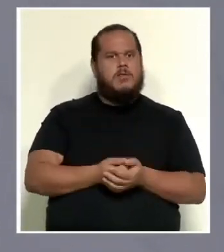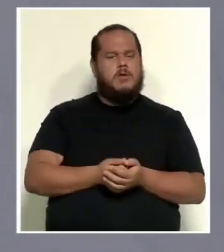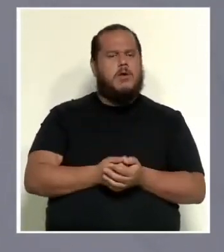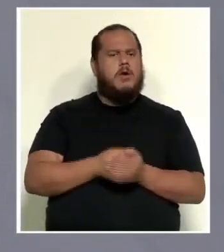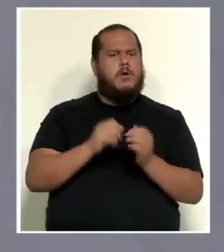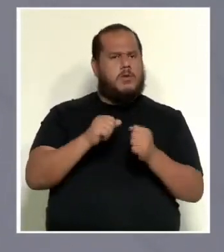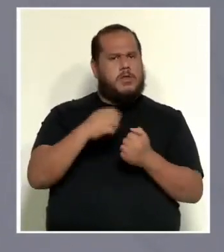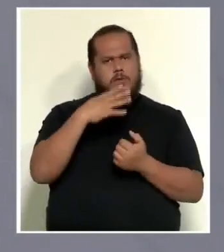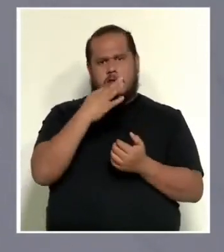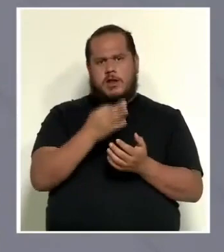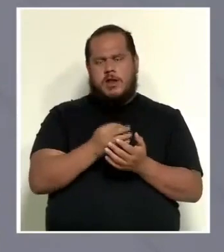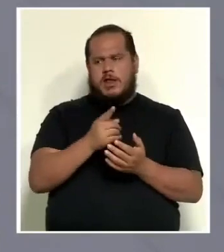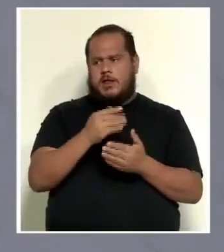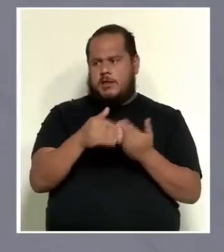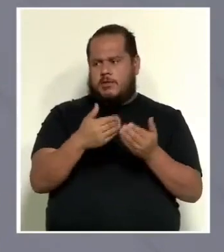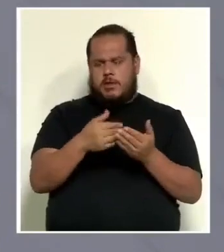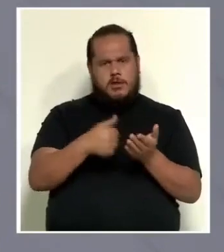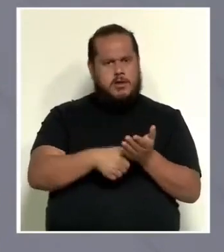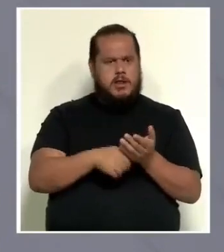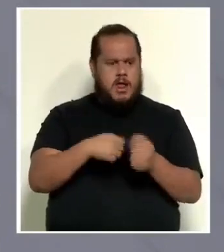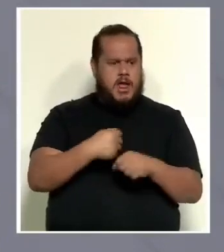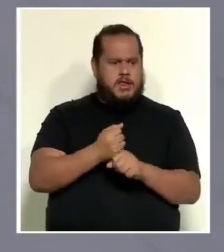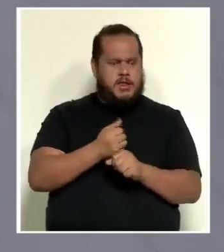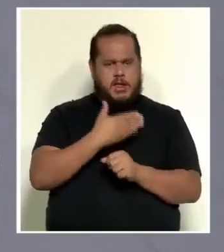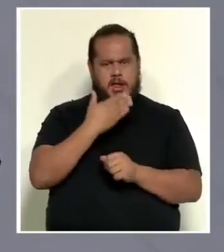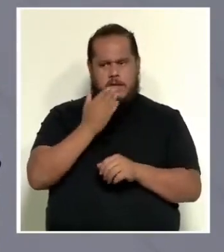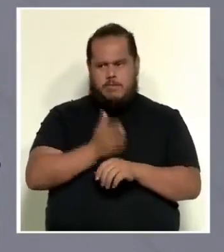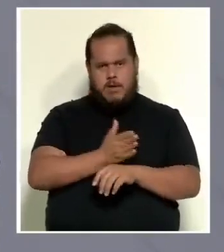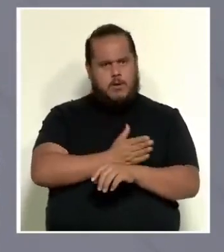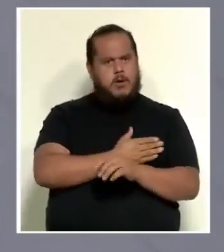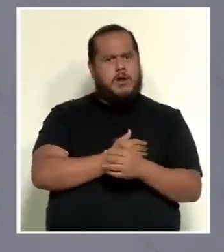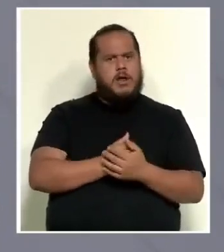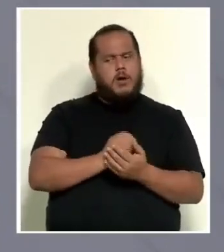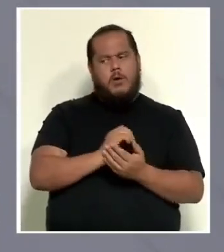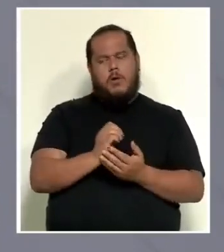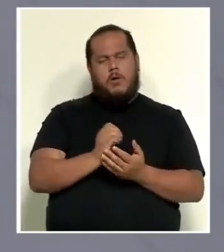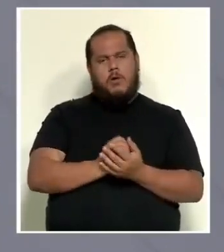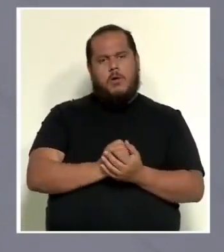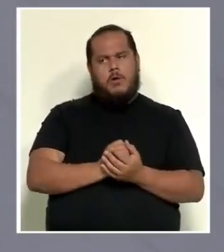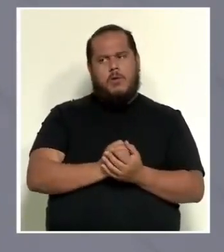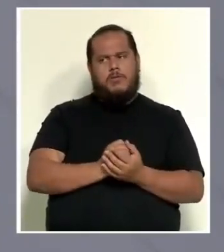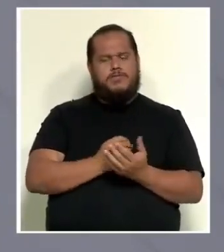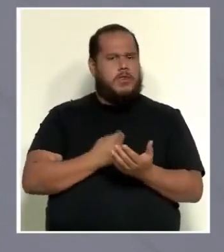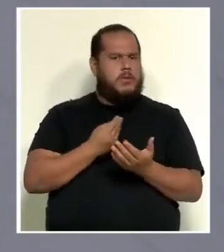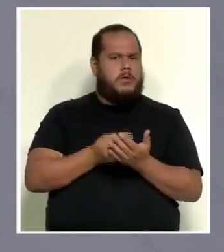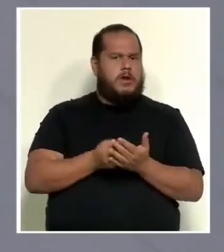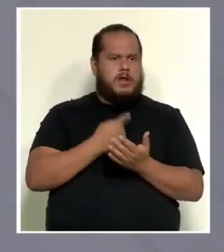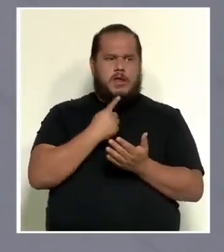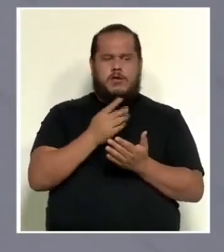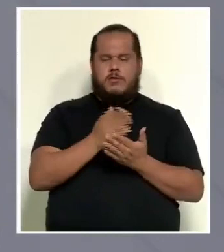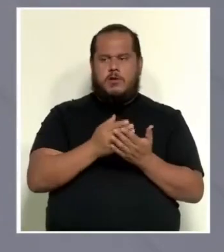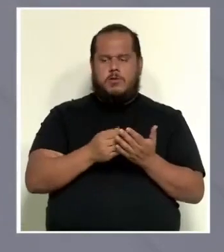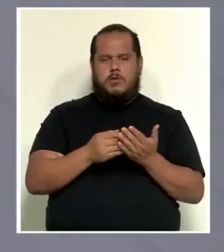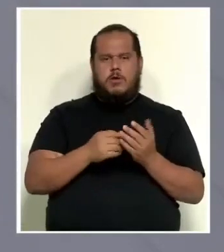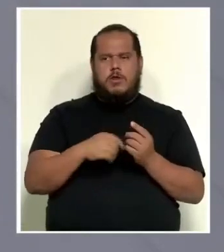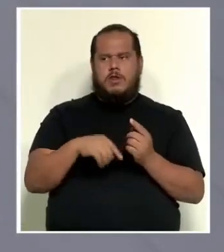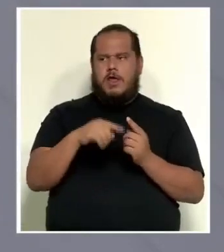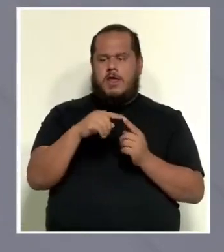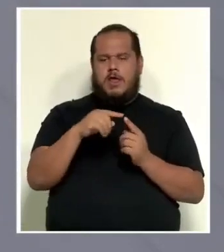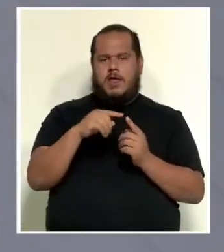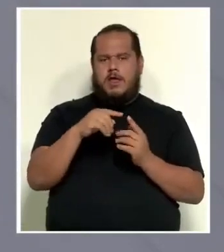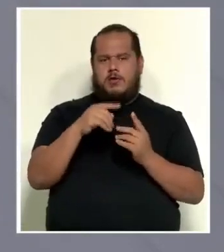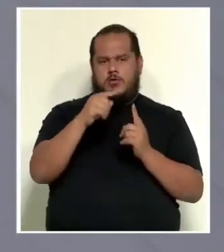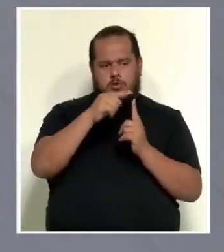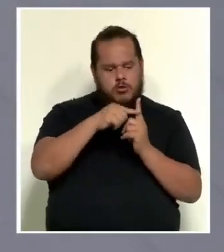que este proceso electoral hará que mejore o más bien pondrá en entredicho algunos de los rubros que